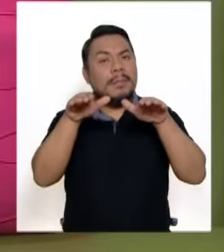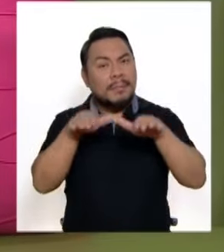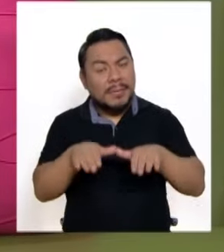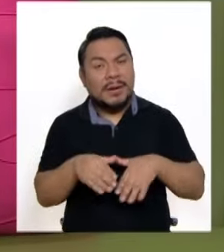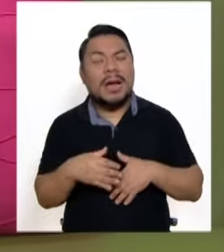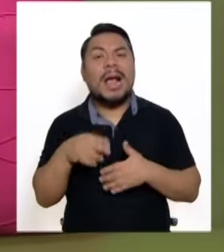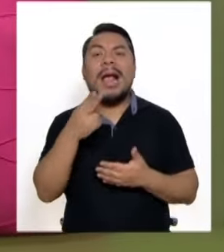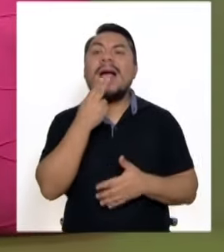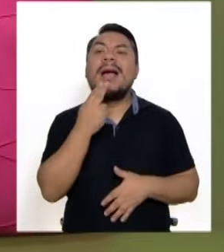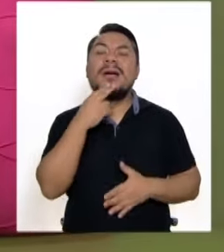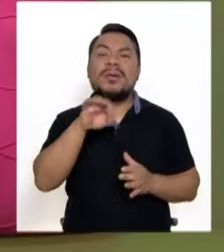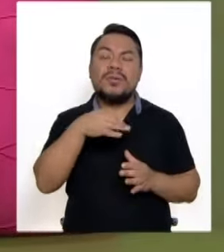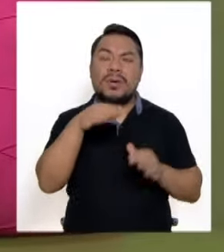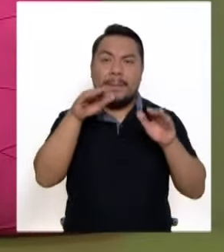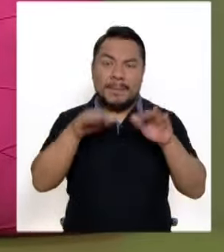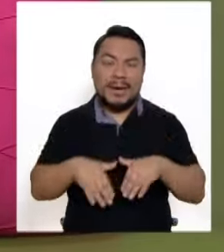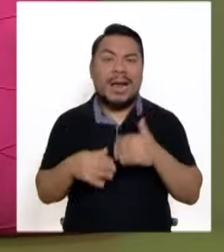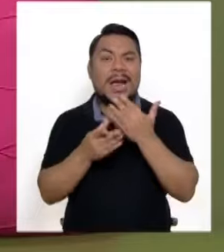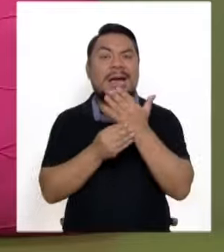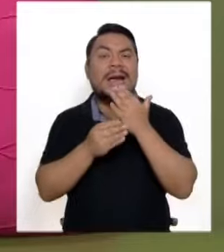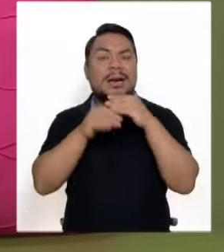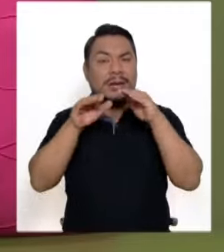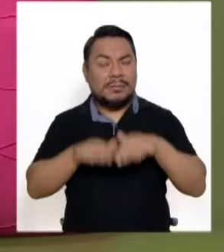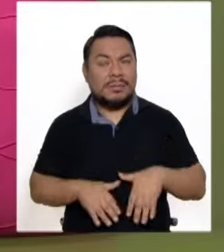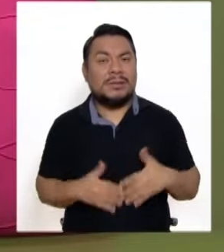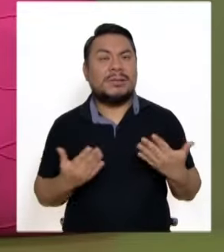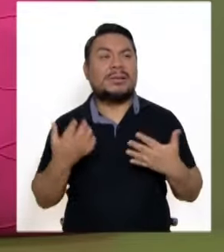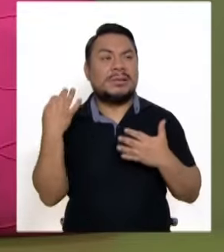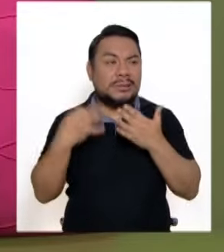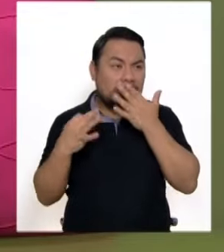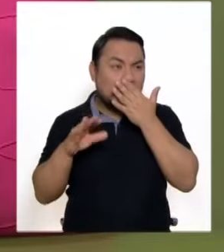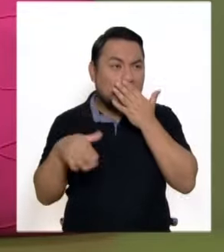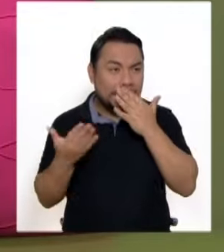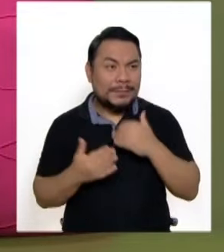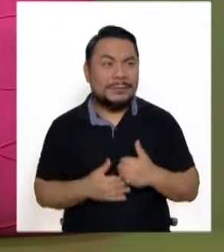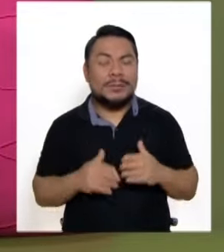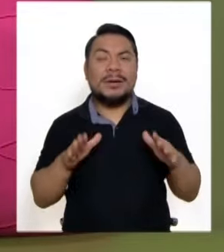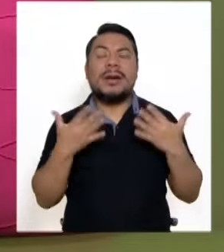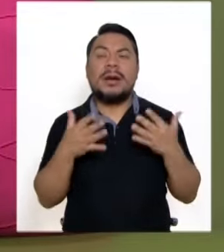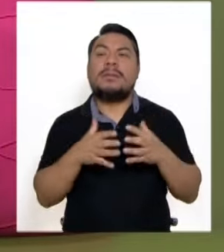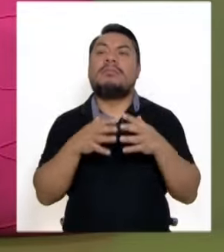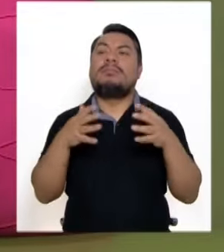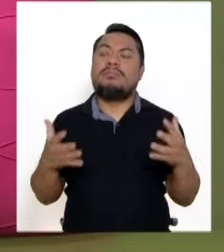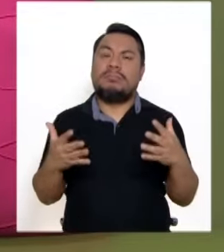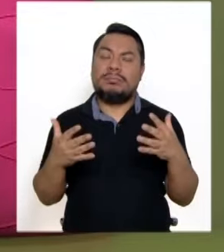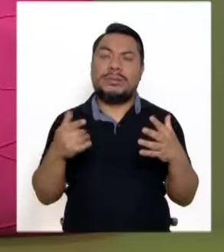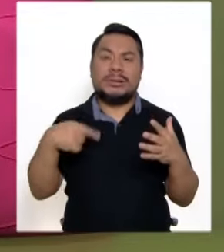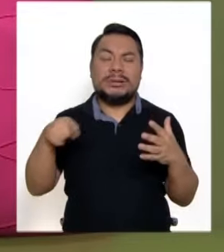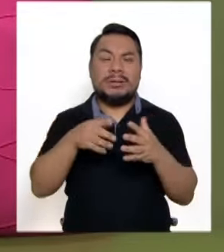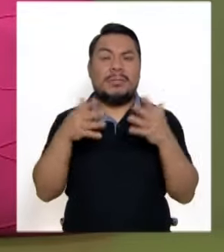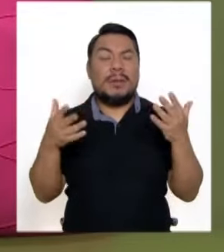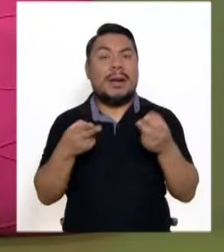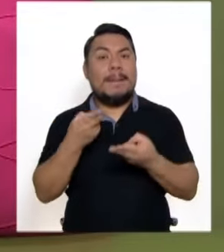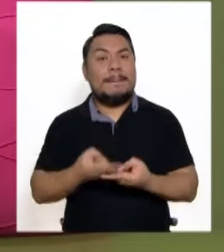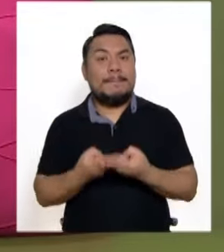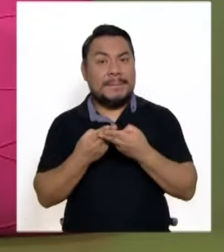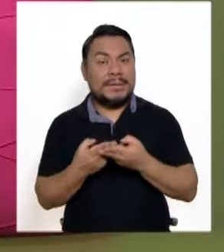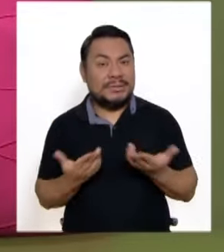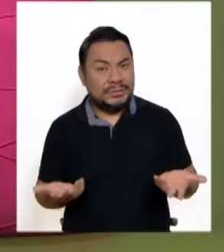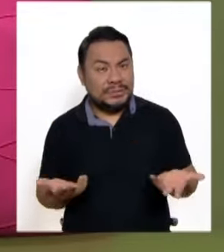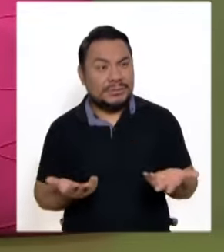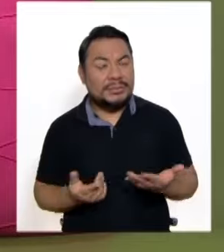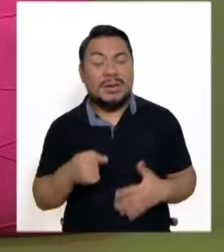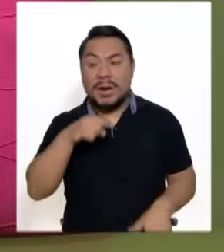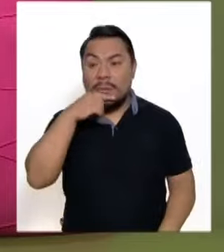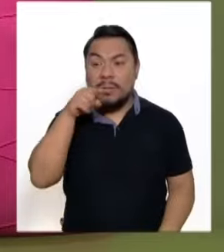de azúcares, la cantidad de grasa, porque siempre hay un incremento del peso. Y fíjate,